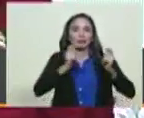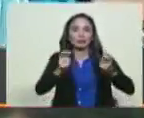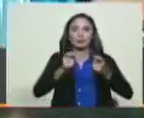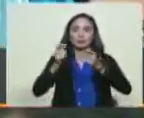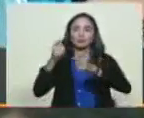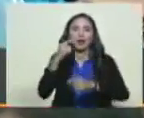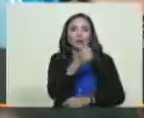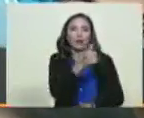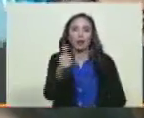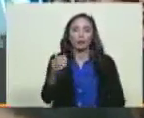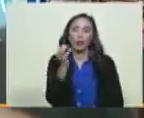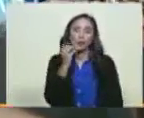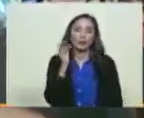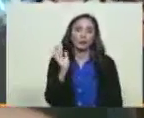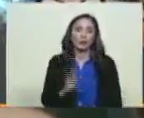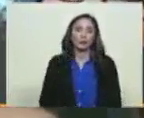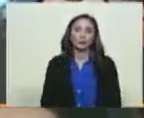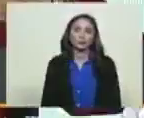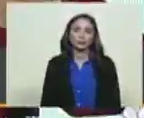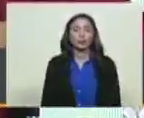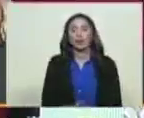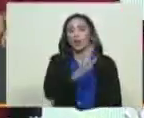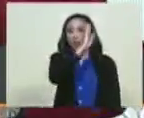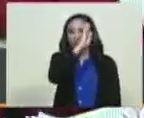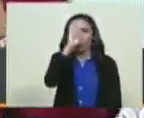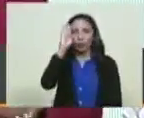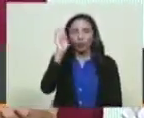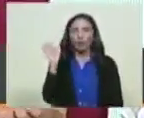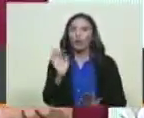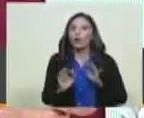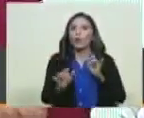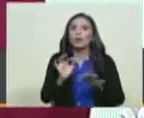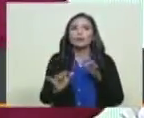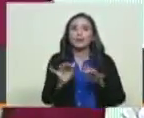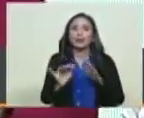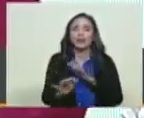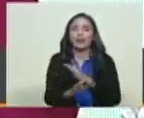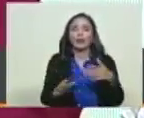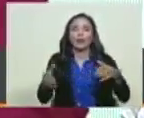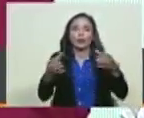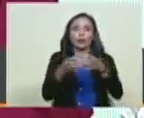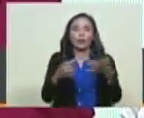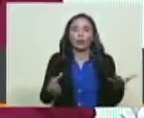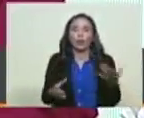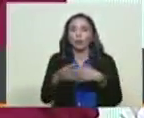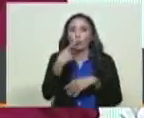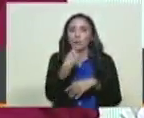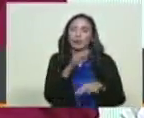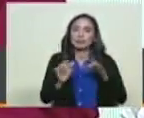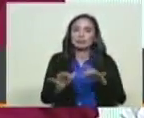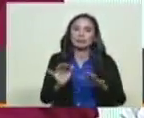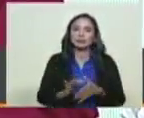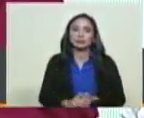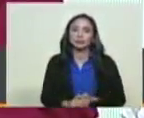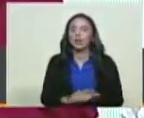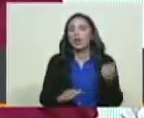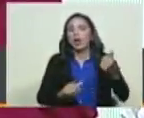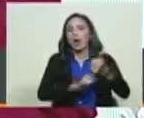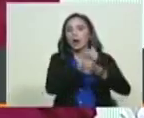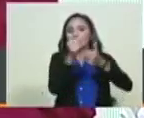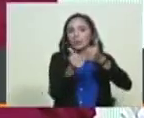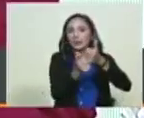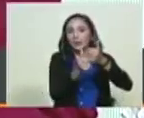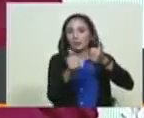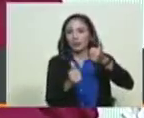diosdado funciona como algo así un secretario general y después tenemos vicepresidentes